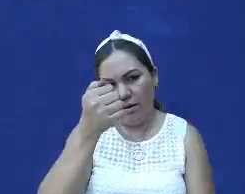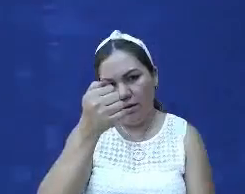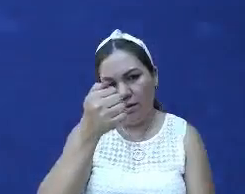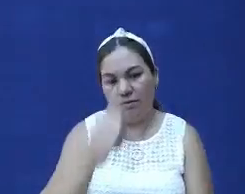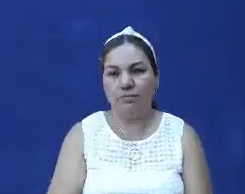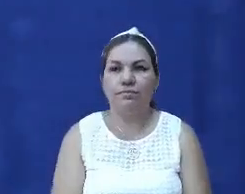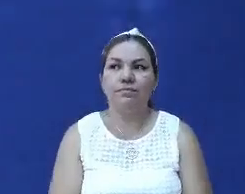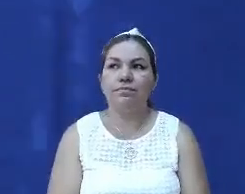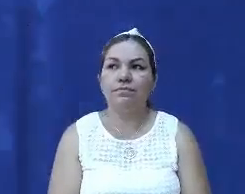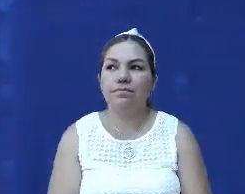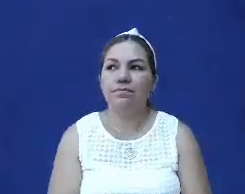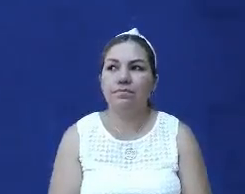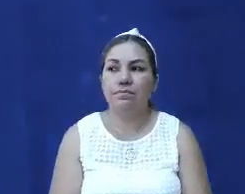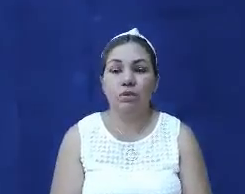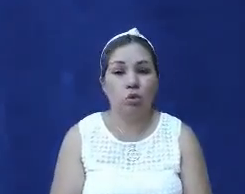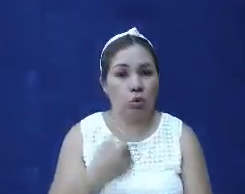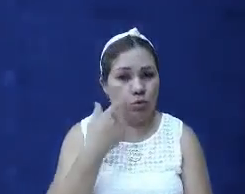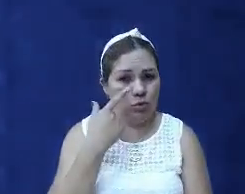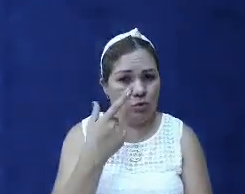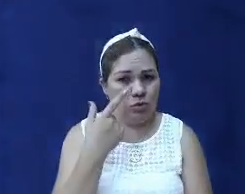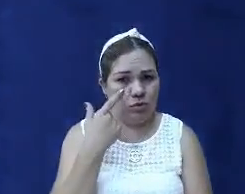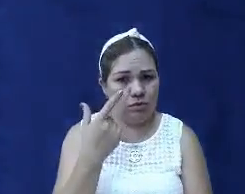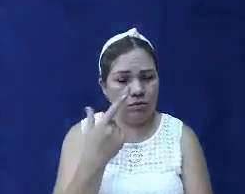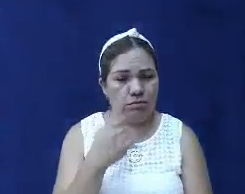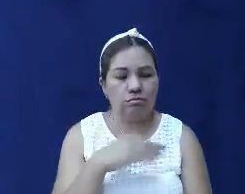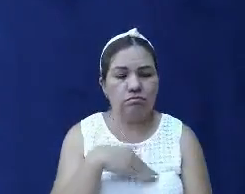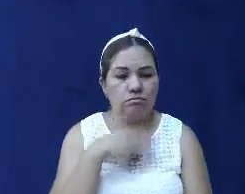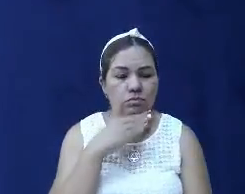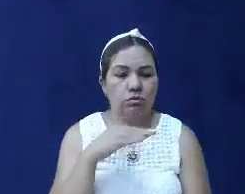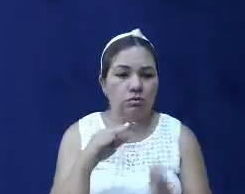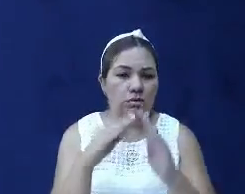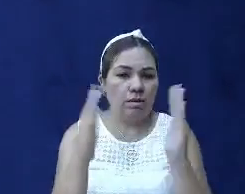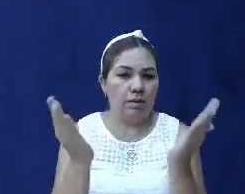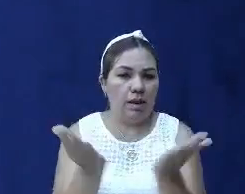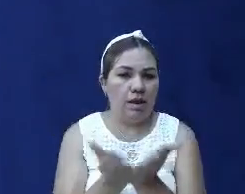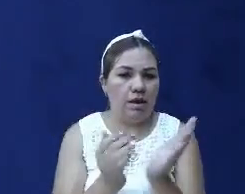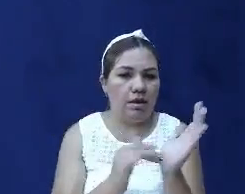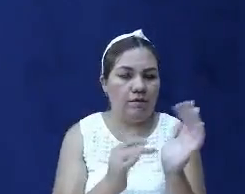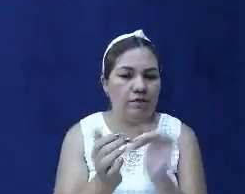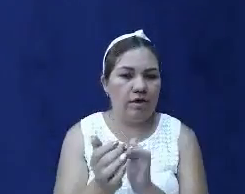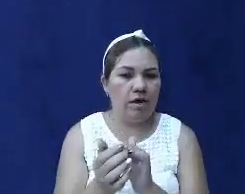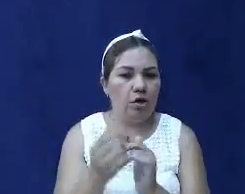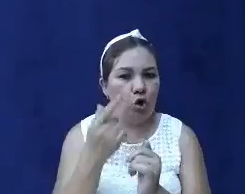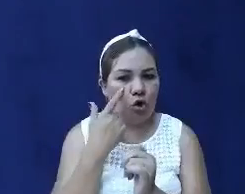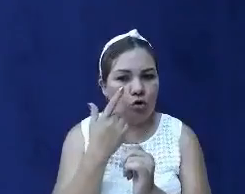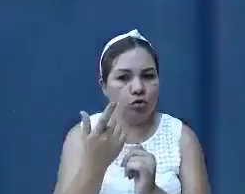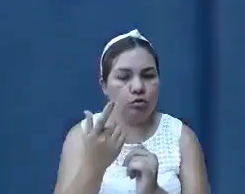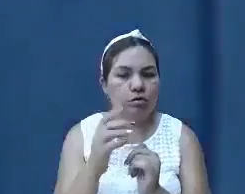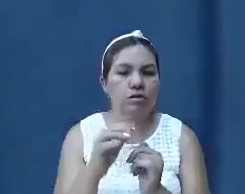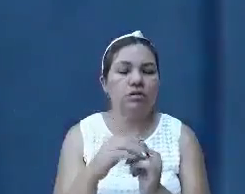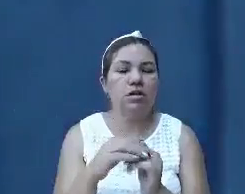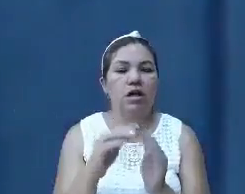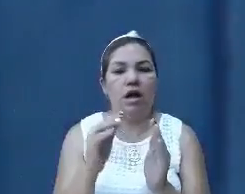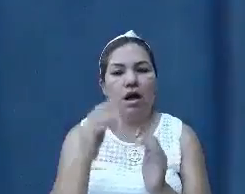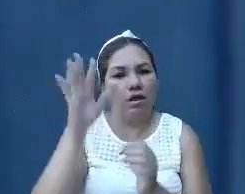¿Conoce usted que gente consciente, que conoce la palabra, que conoce a Dios, pero igual comete adulterio,